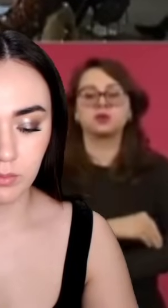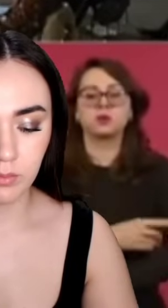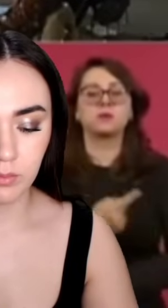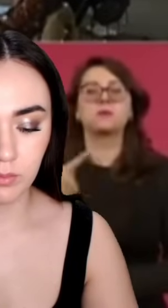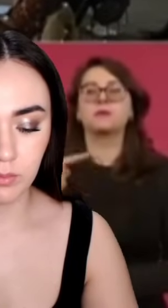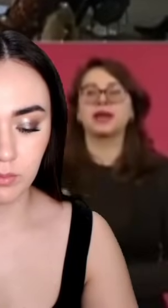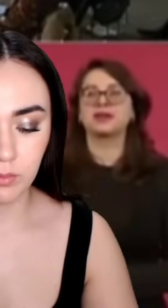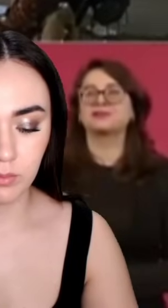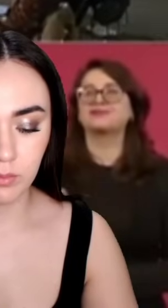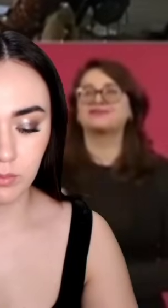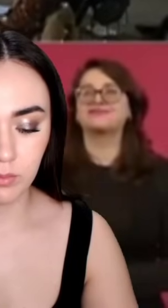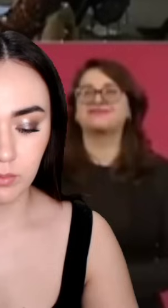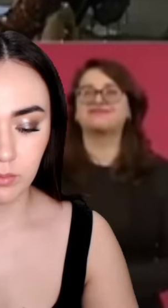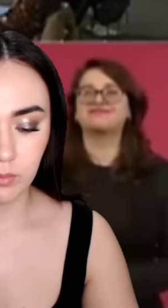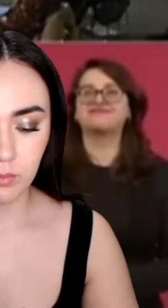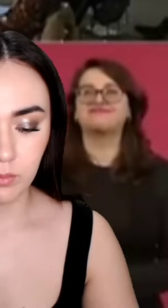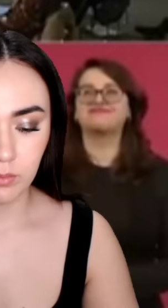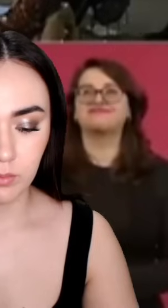es